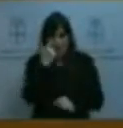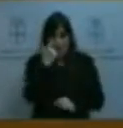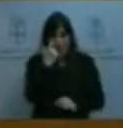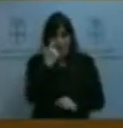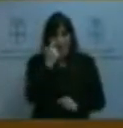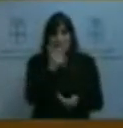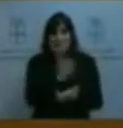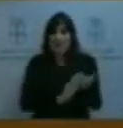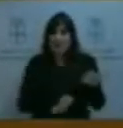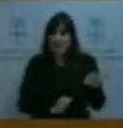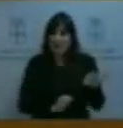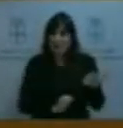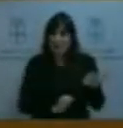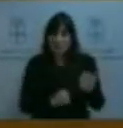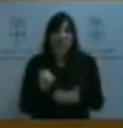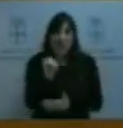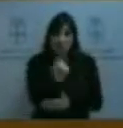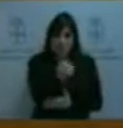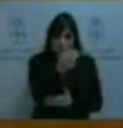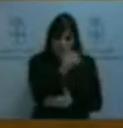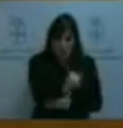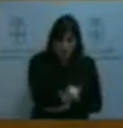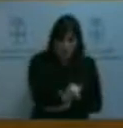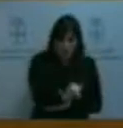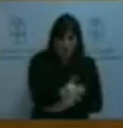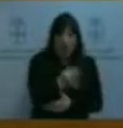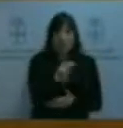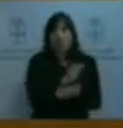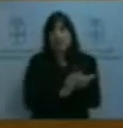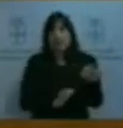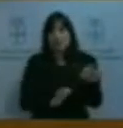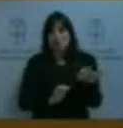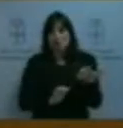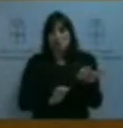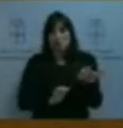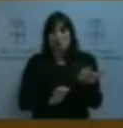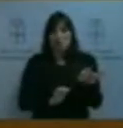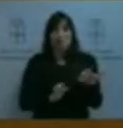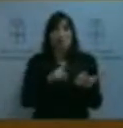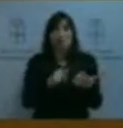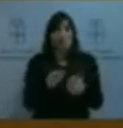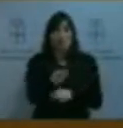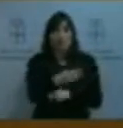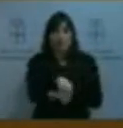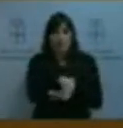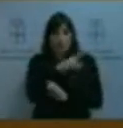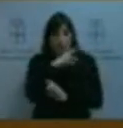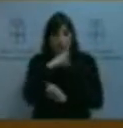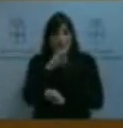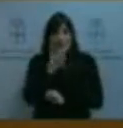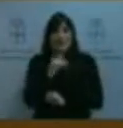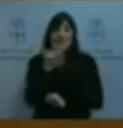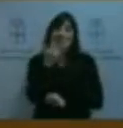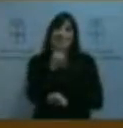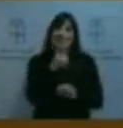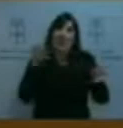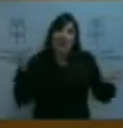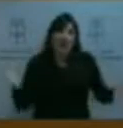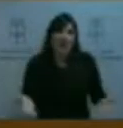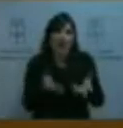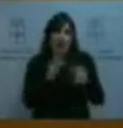venía con ese amparo y, al mismo tiempo, yo creo que también venía con el ánimo de toda la Cámara de